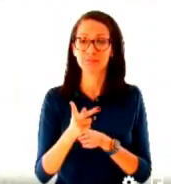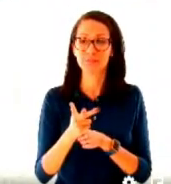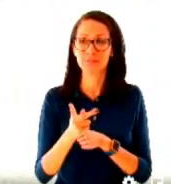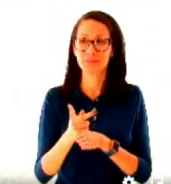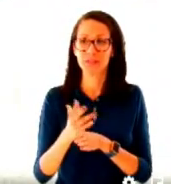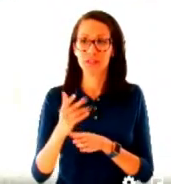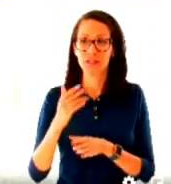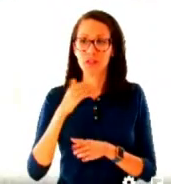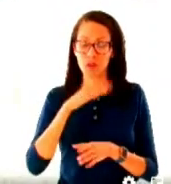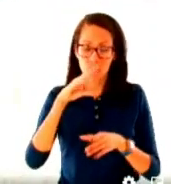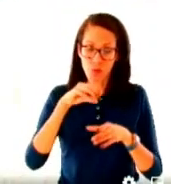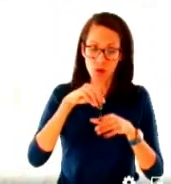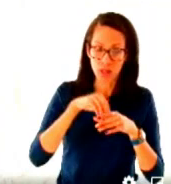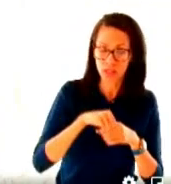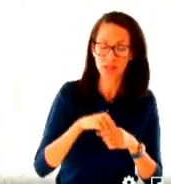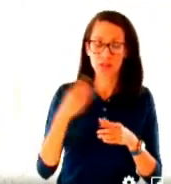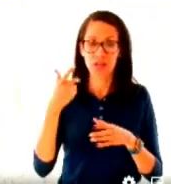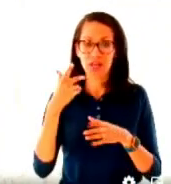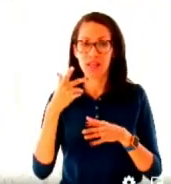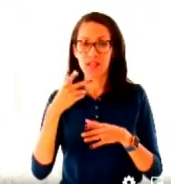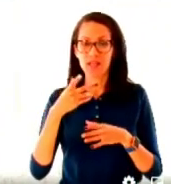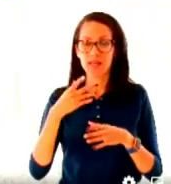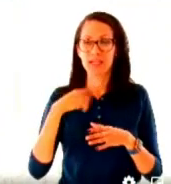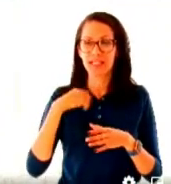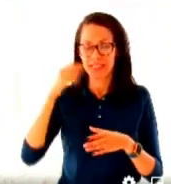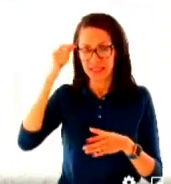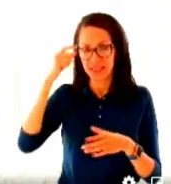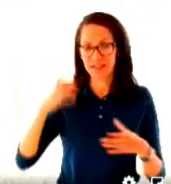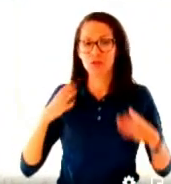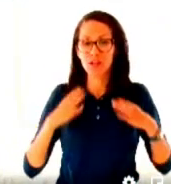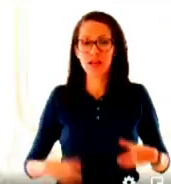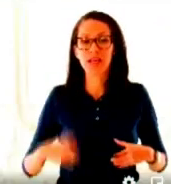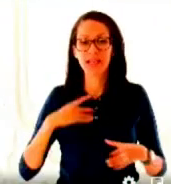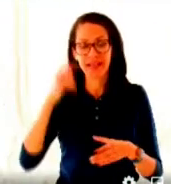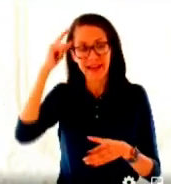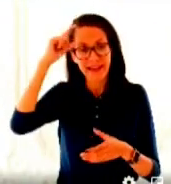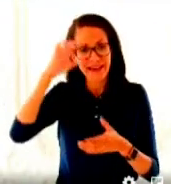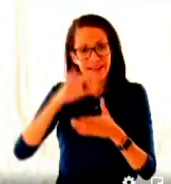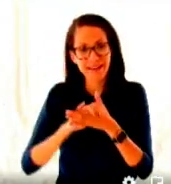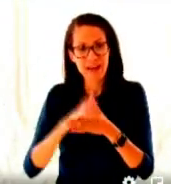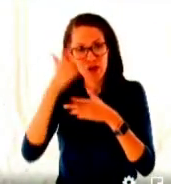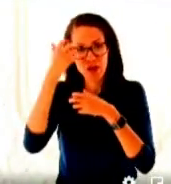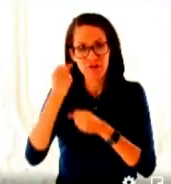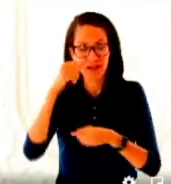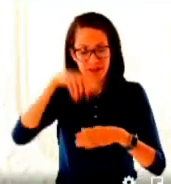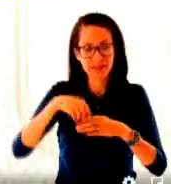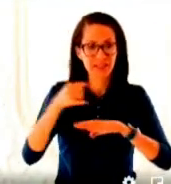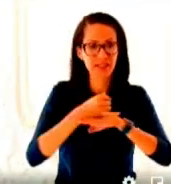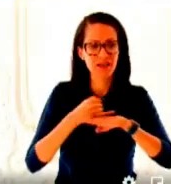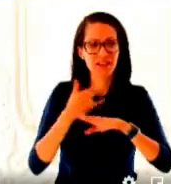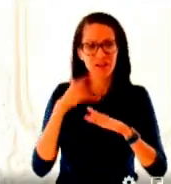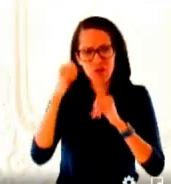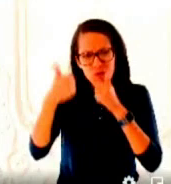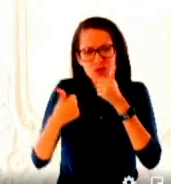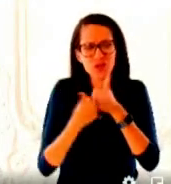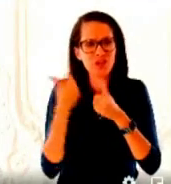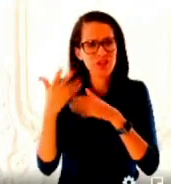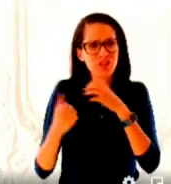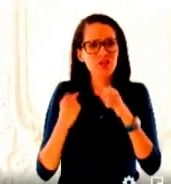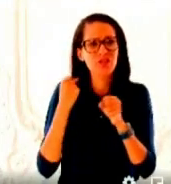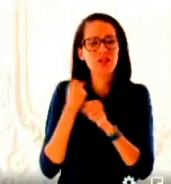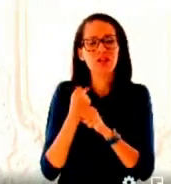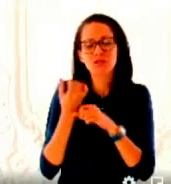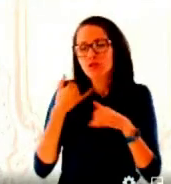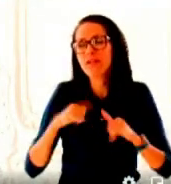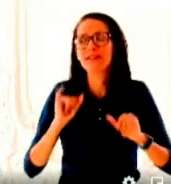como ciudadana que cree y confía en esta isla, que aunque hemos pasado unos retos bien fuertes en los últimos años, todavía tiene